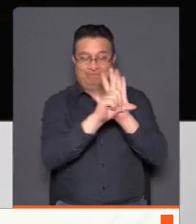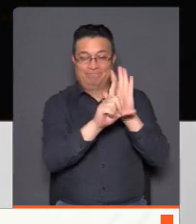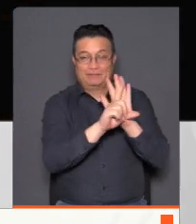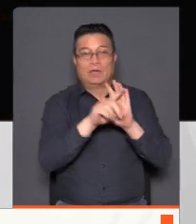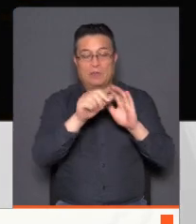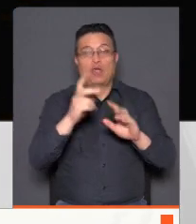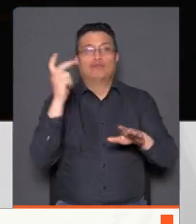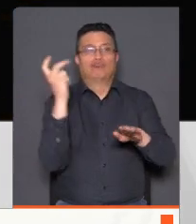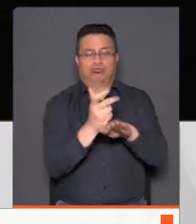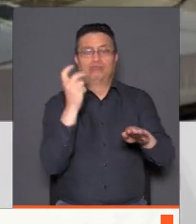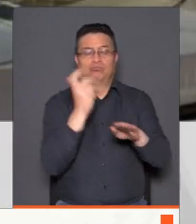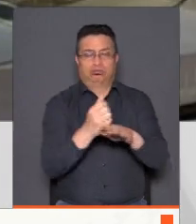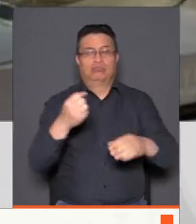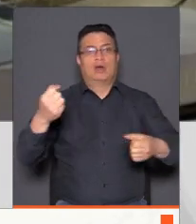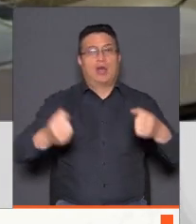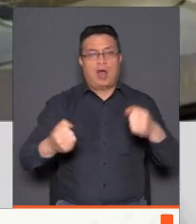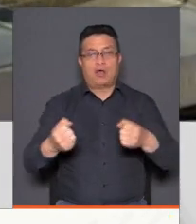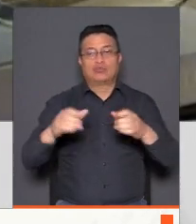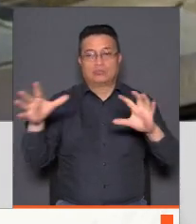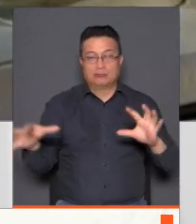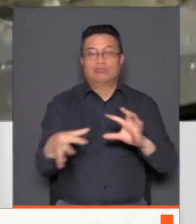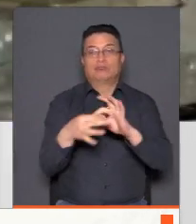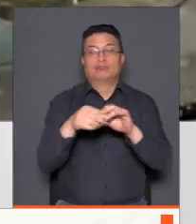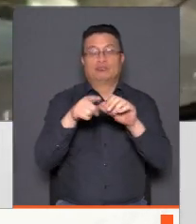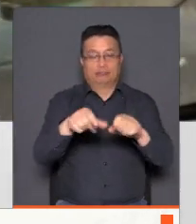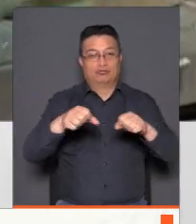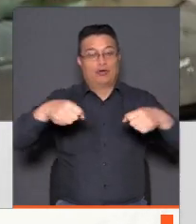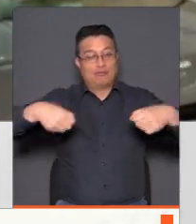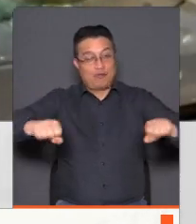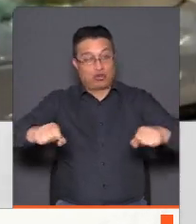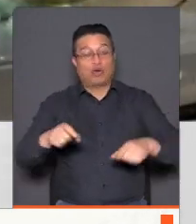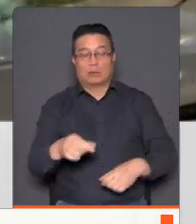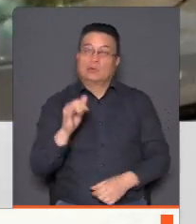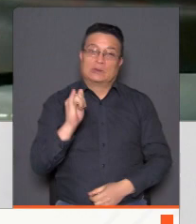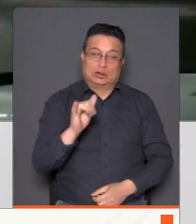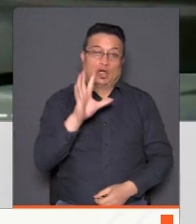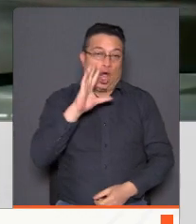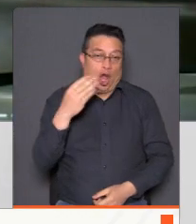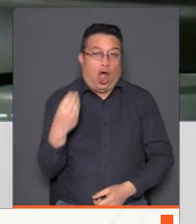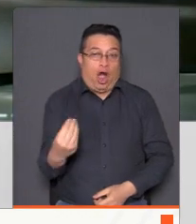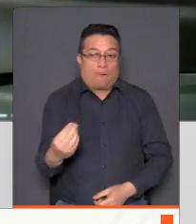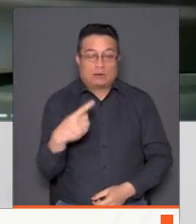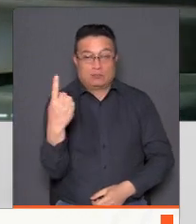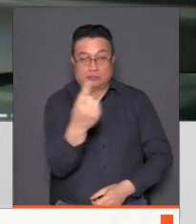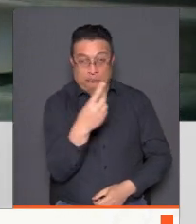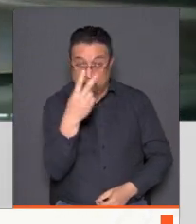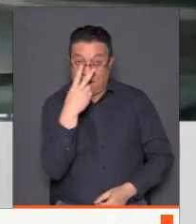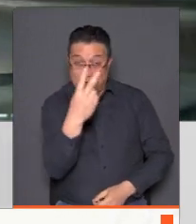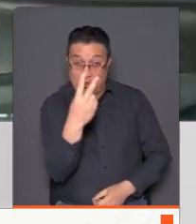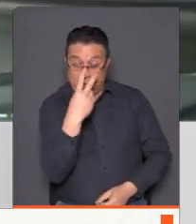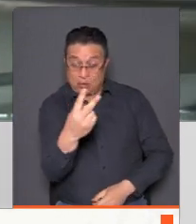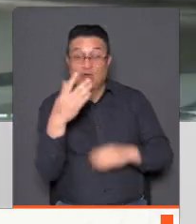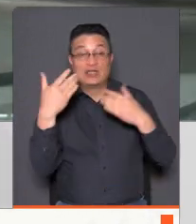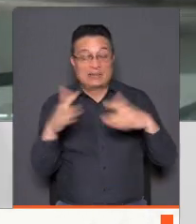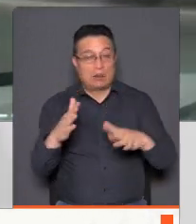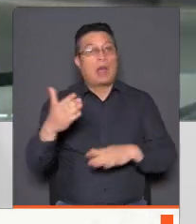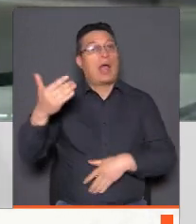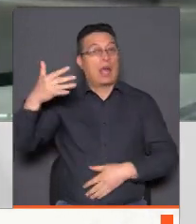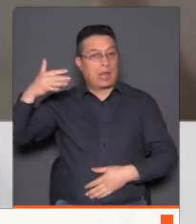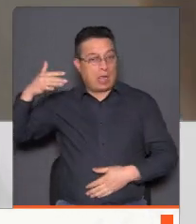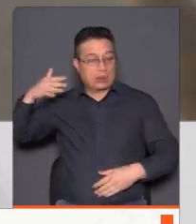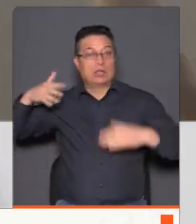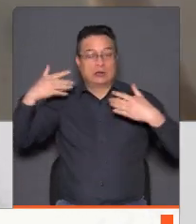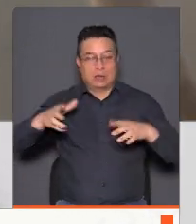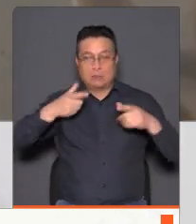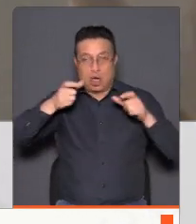robo violento de vehículos está asociado a estos denominados motochorros? Por supuesto que sí. Nosotros, ustedes han visto que hace ya bastante tiempo estamos controlando